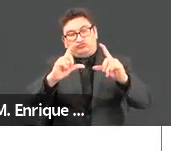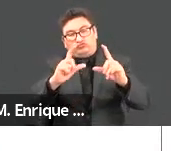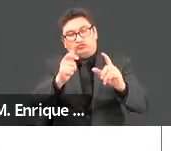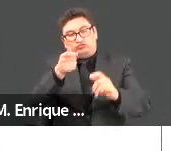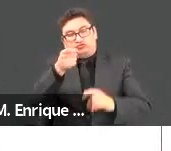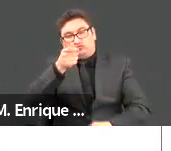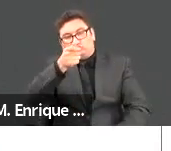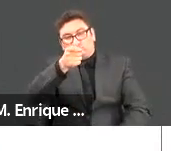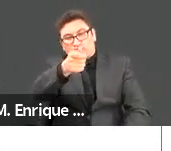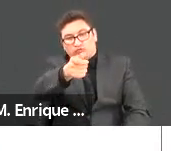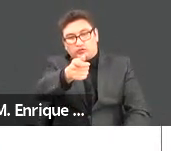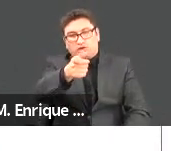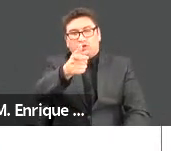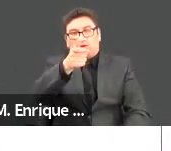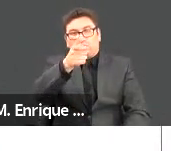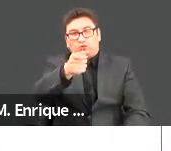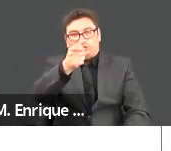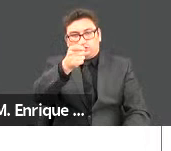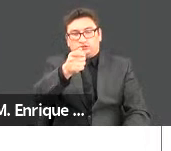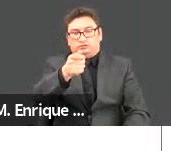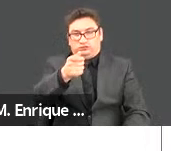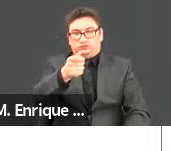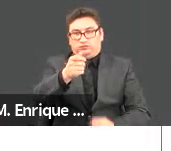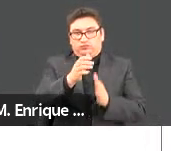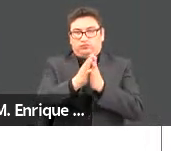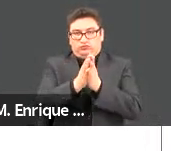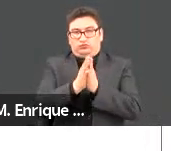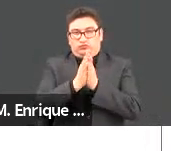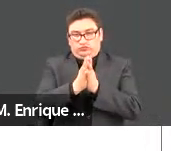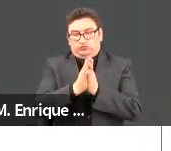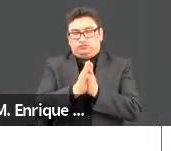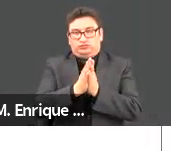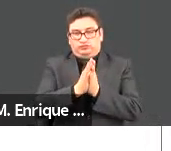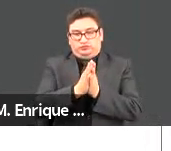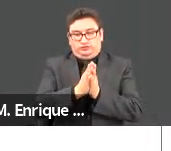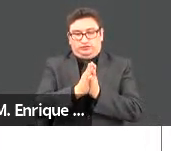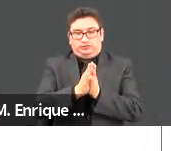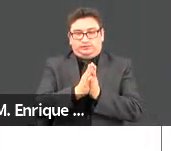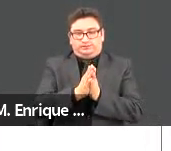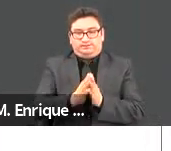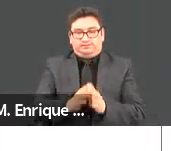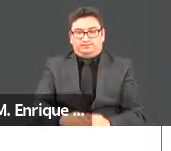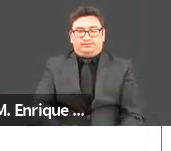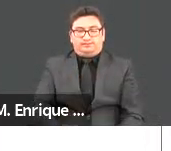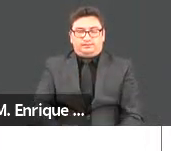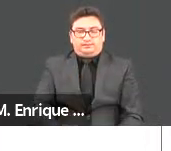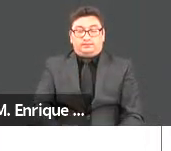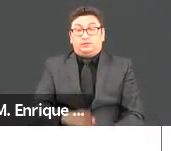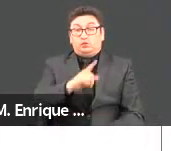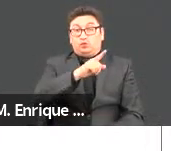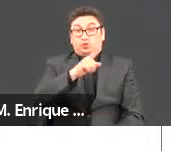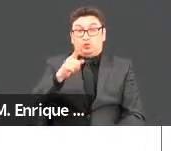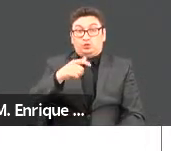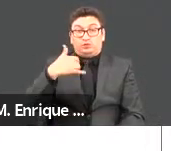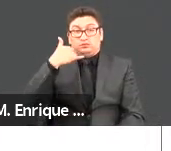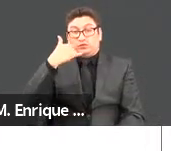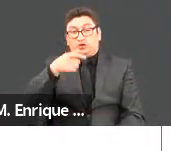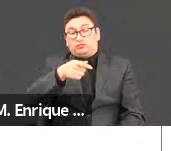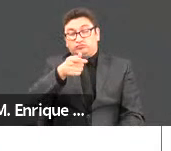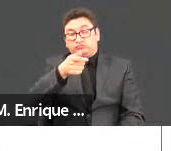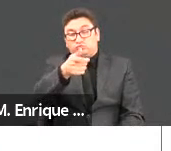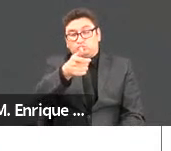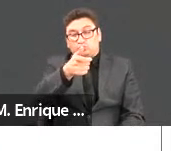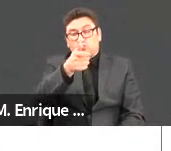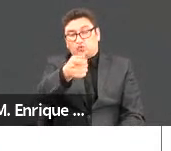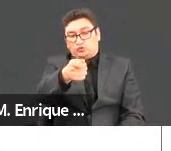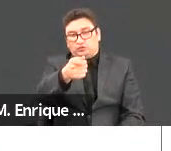su pantalla, por favor, y hagan precisamente este ejercicio. Los va a llevar directamente, al